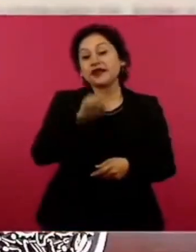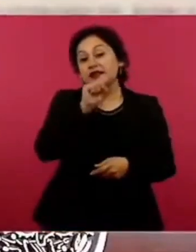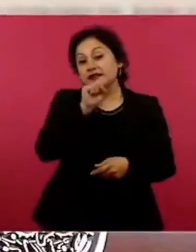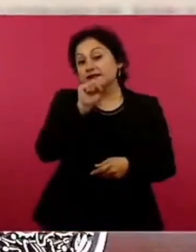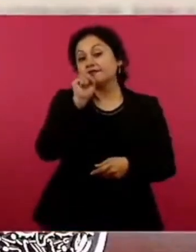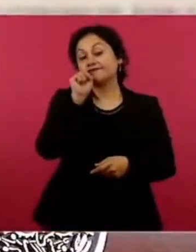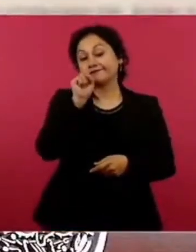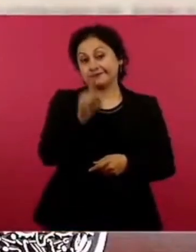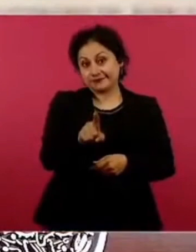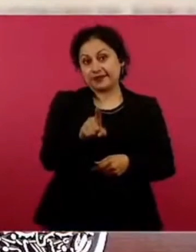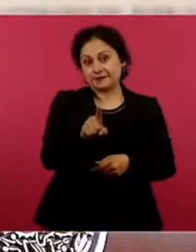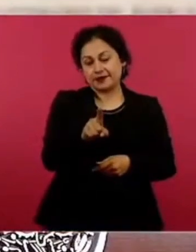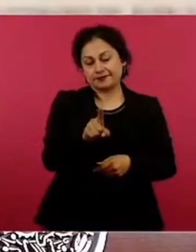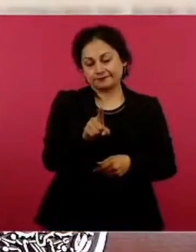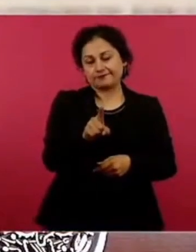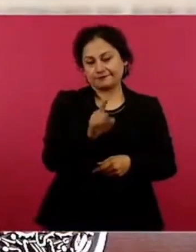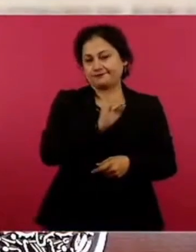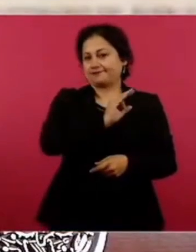felicitamos